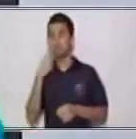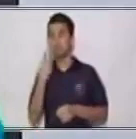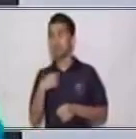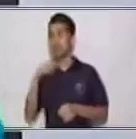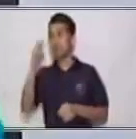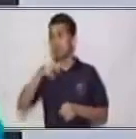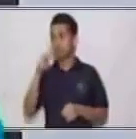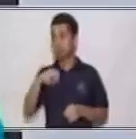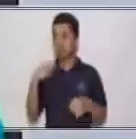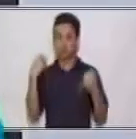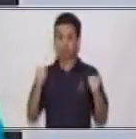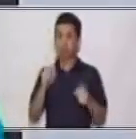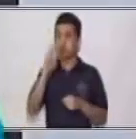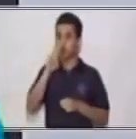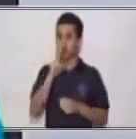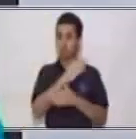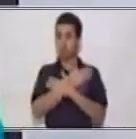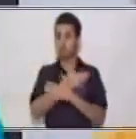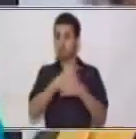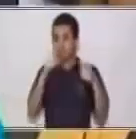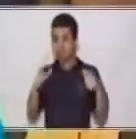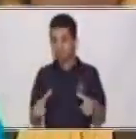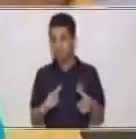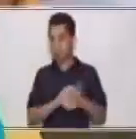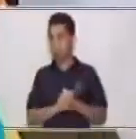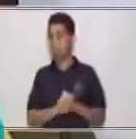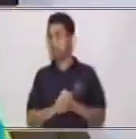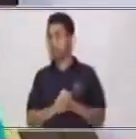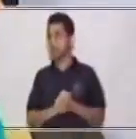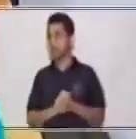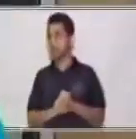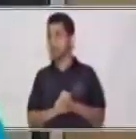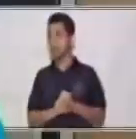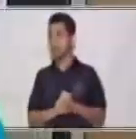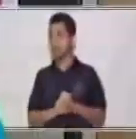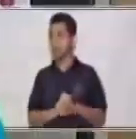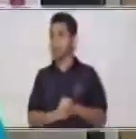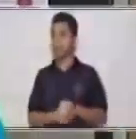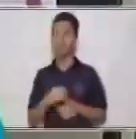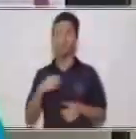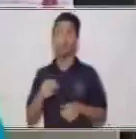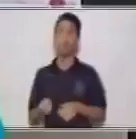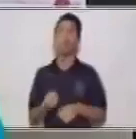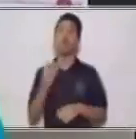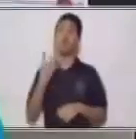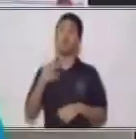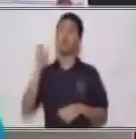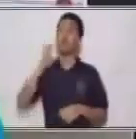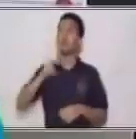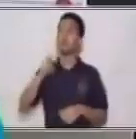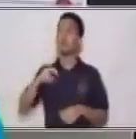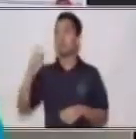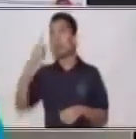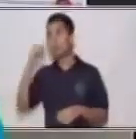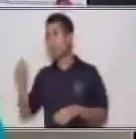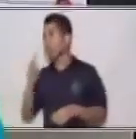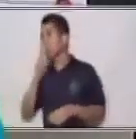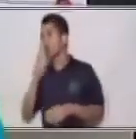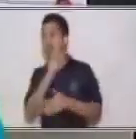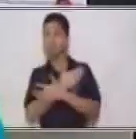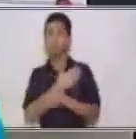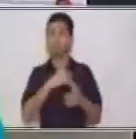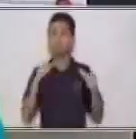hacer 2 pasteles. ¿Cuánto necesita, por ejemplo, para 2